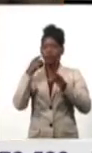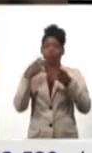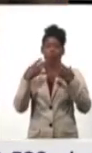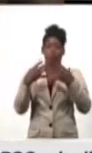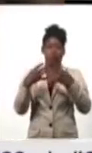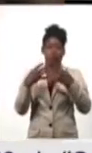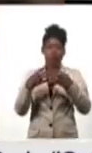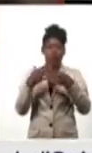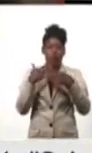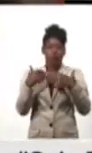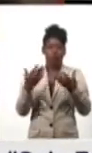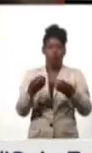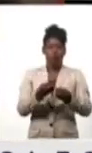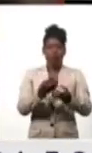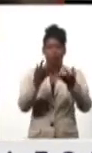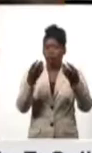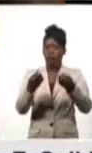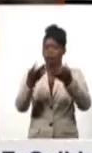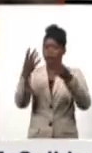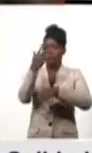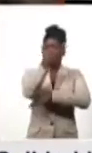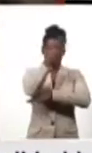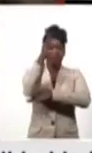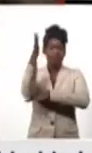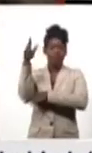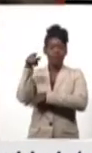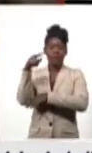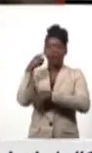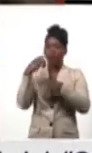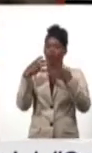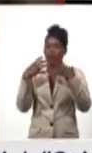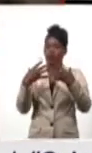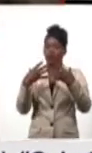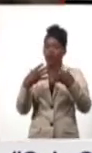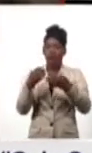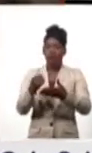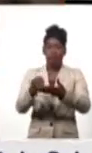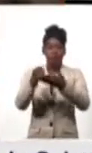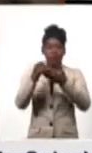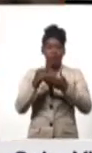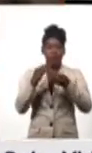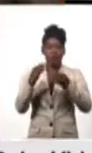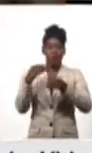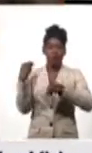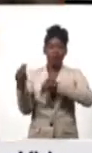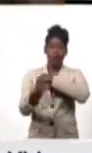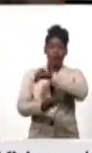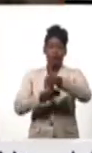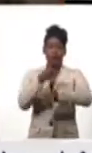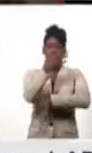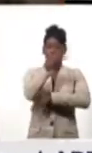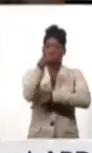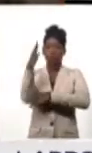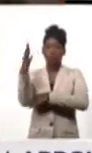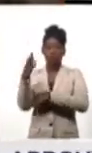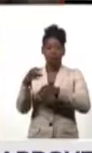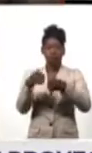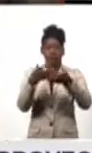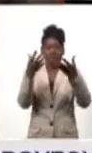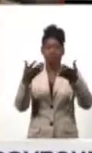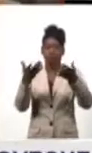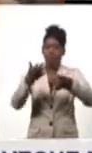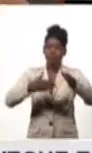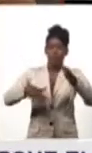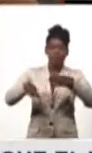bosques y los manglares, en especial para la mitigación y adaptación del cambio climático. Están los arrecifes de coral, están las playas arenosas, o sea que